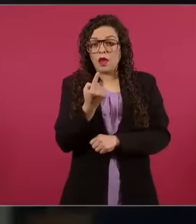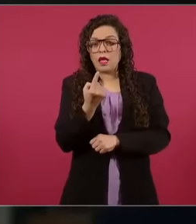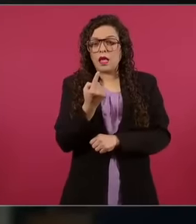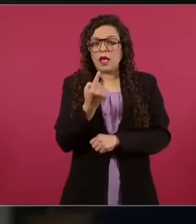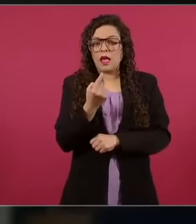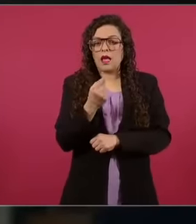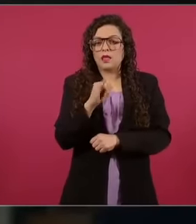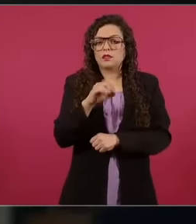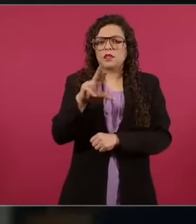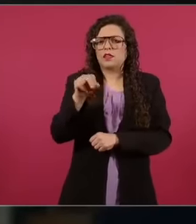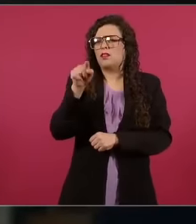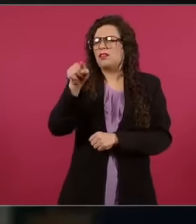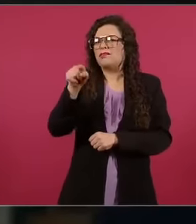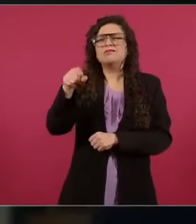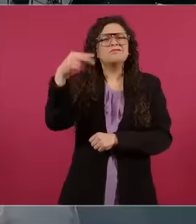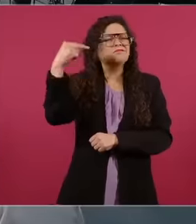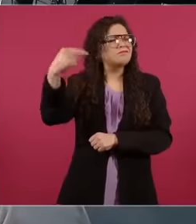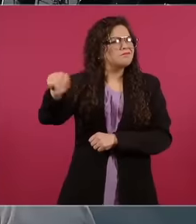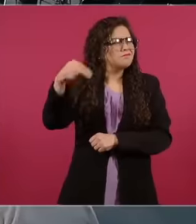hubo uno de ellos